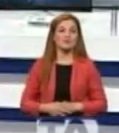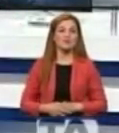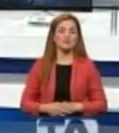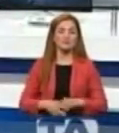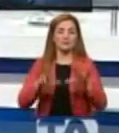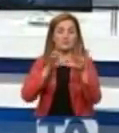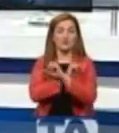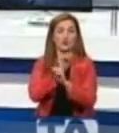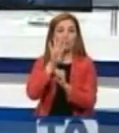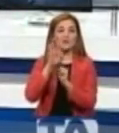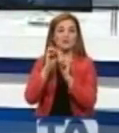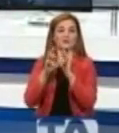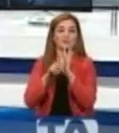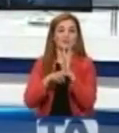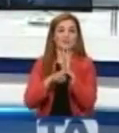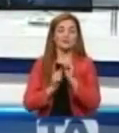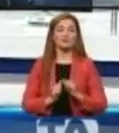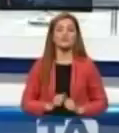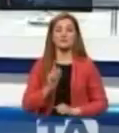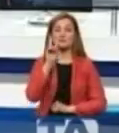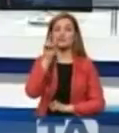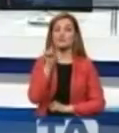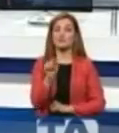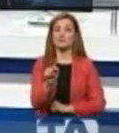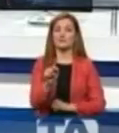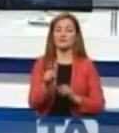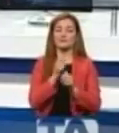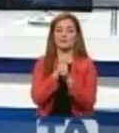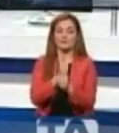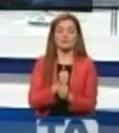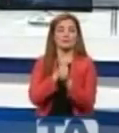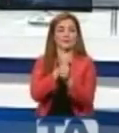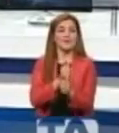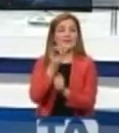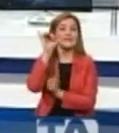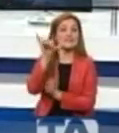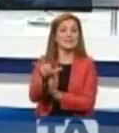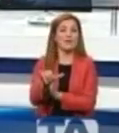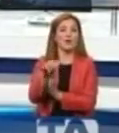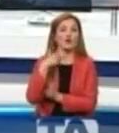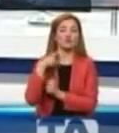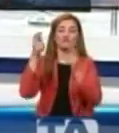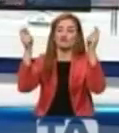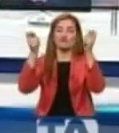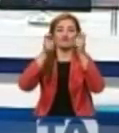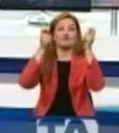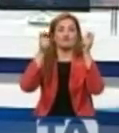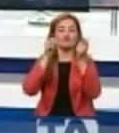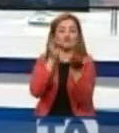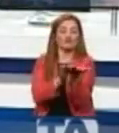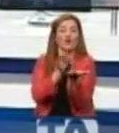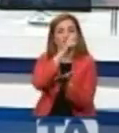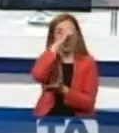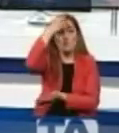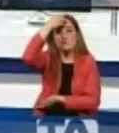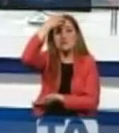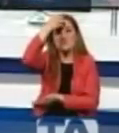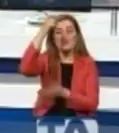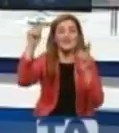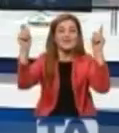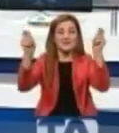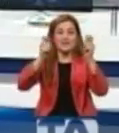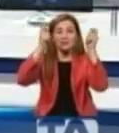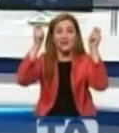8 de la mañana con 40 minutos, más de 2.000 chagras desfilaron este sábado por todo el cantón Rumiñahui para celebrar la